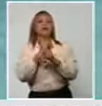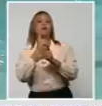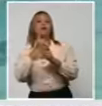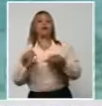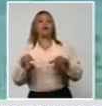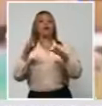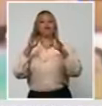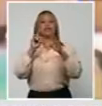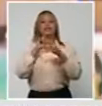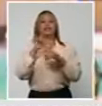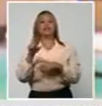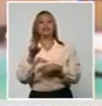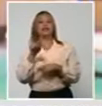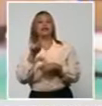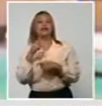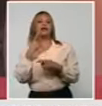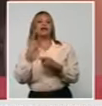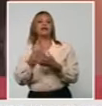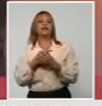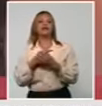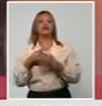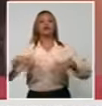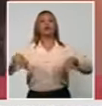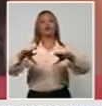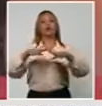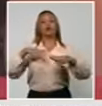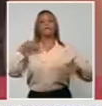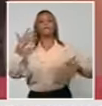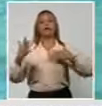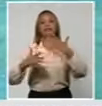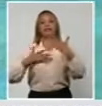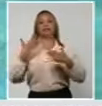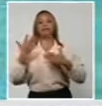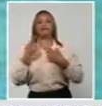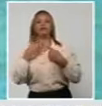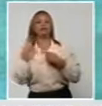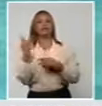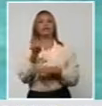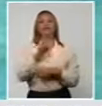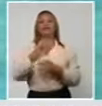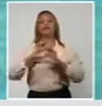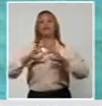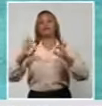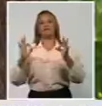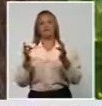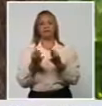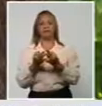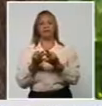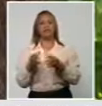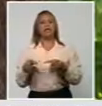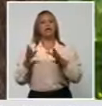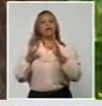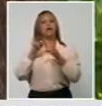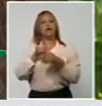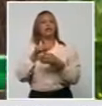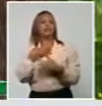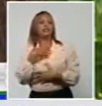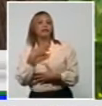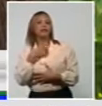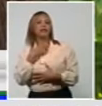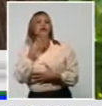de Cacocún un espacio ideal para el disfrute y el esparcimiento en familia. La instalación cuenta con un muy